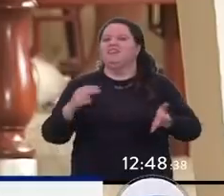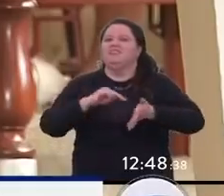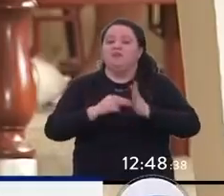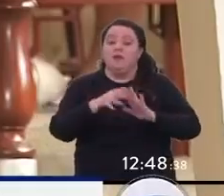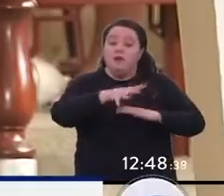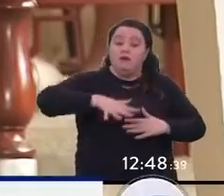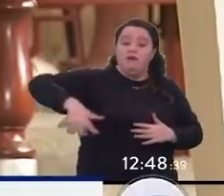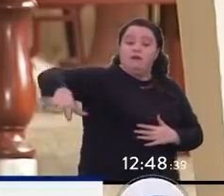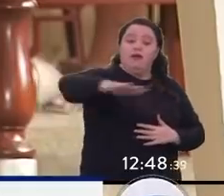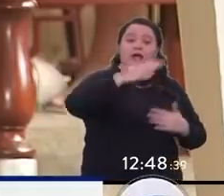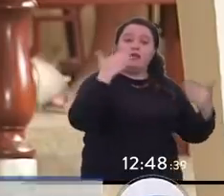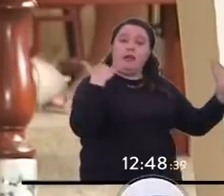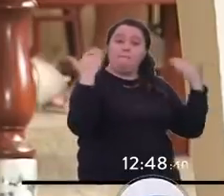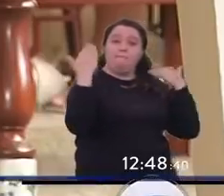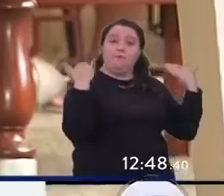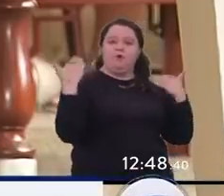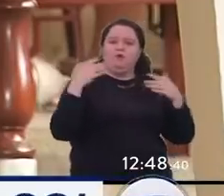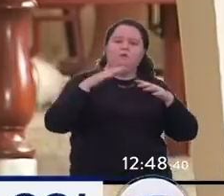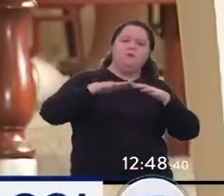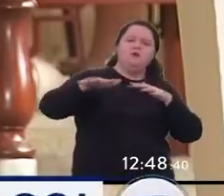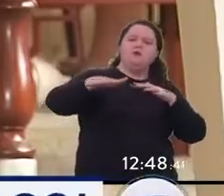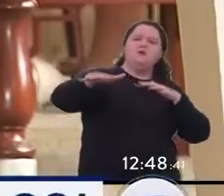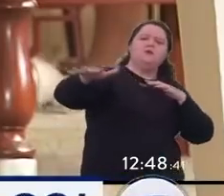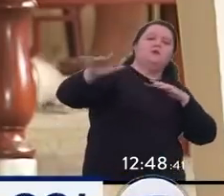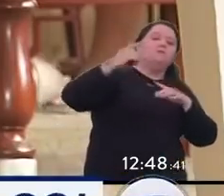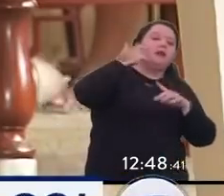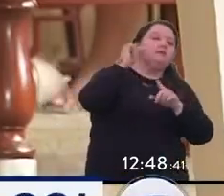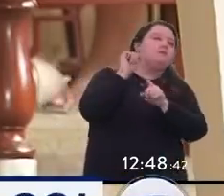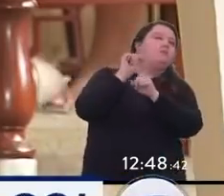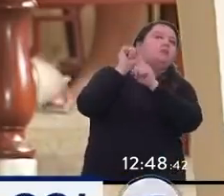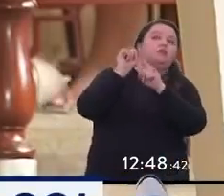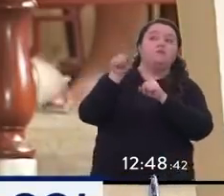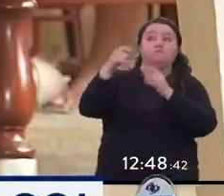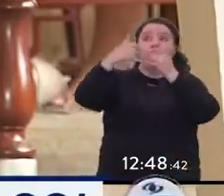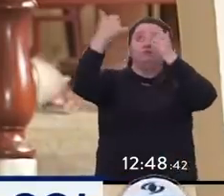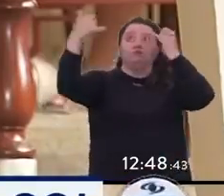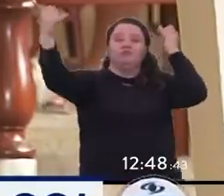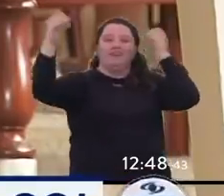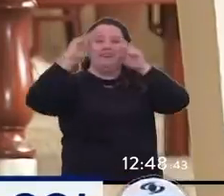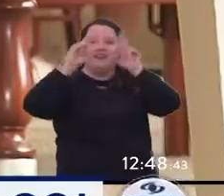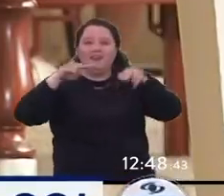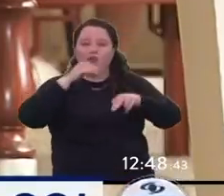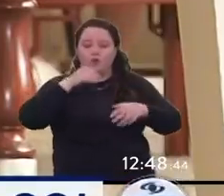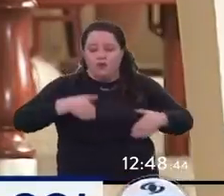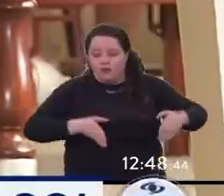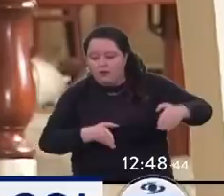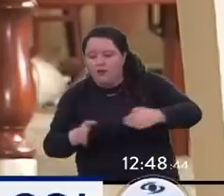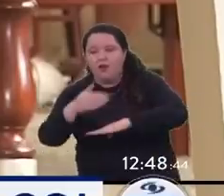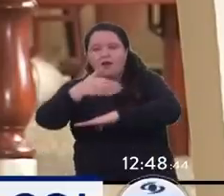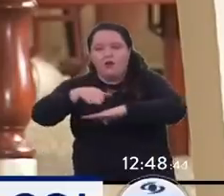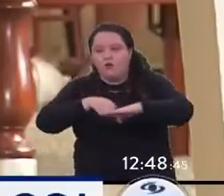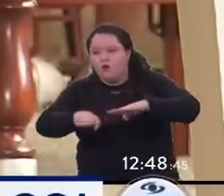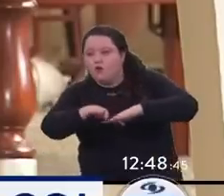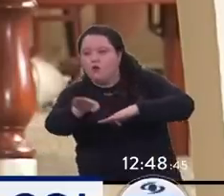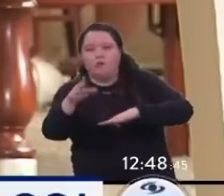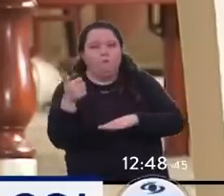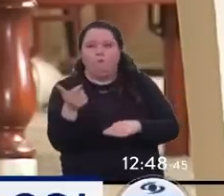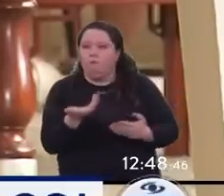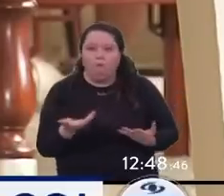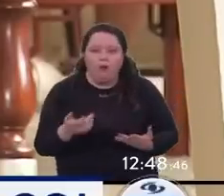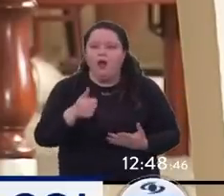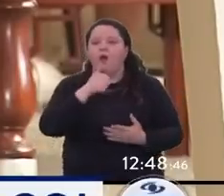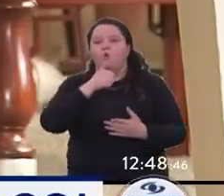campo, campos olvidados, que no tienen conectividad, que no tienen vías terciarias, ¿sí? Que no tienen